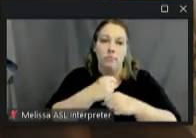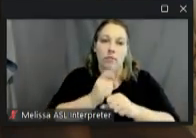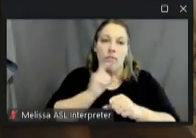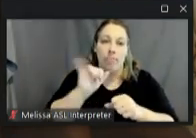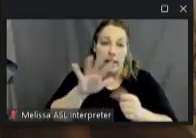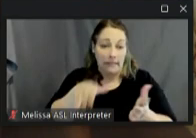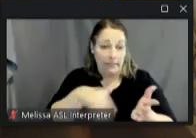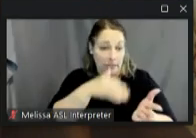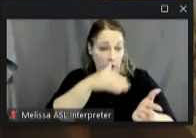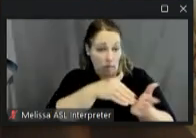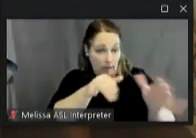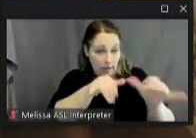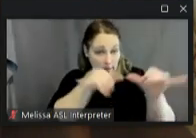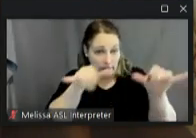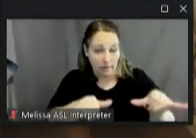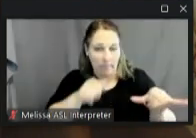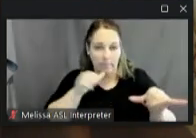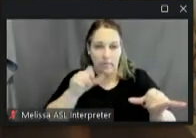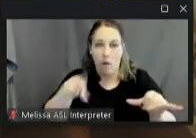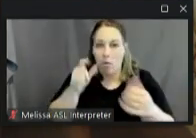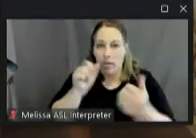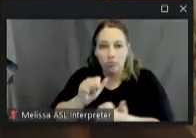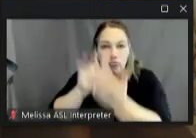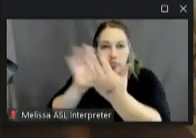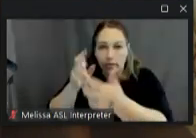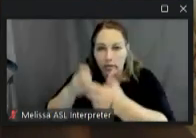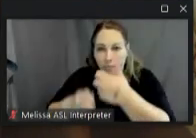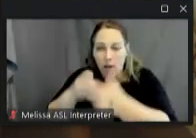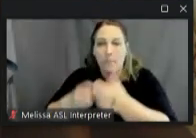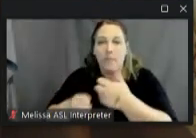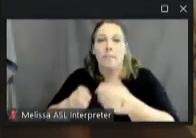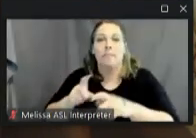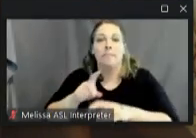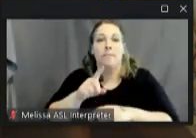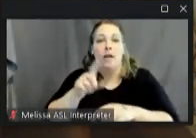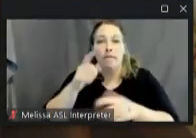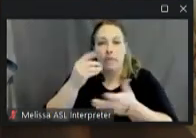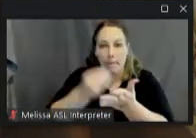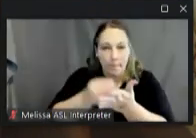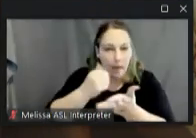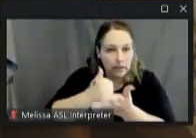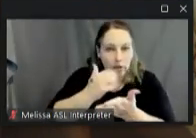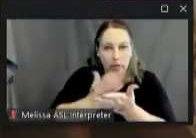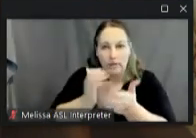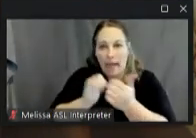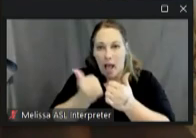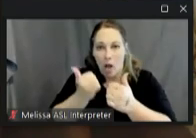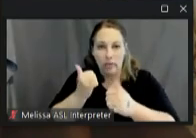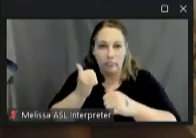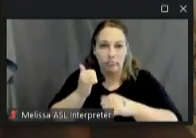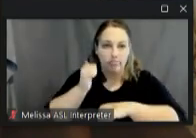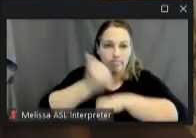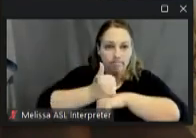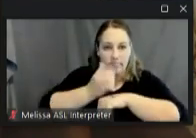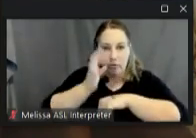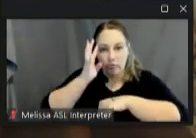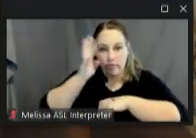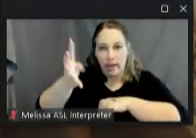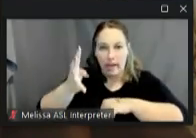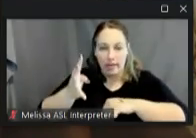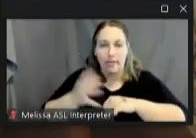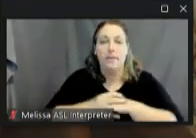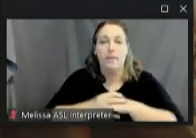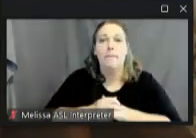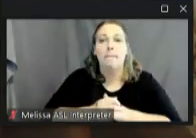los programas diseñados desde el Estado puedan llegar a los rincones de